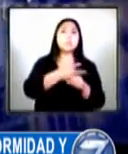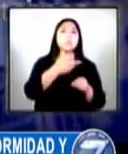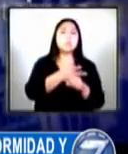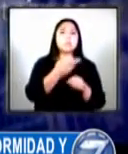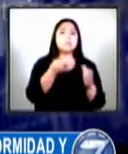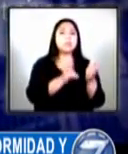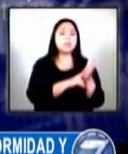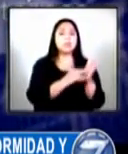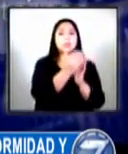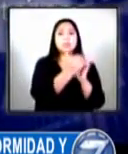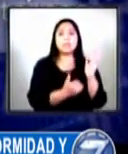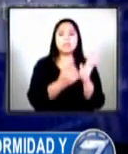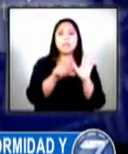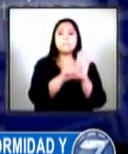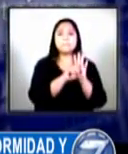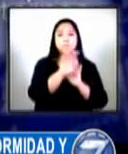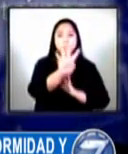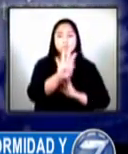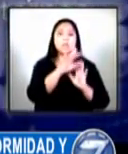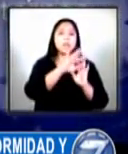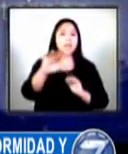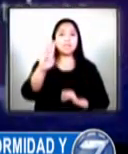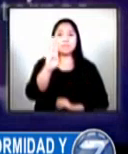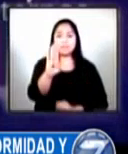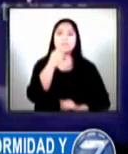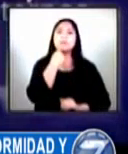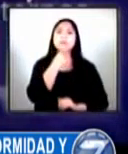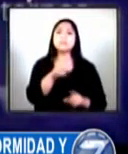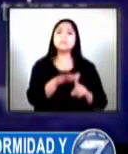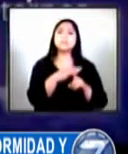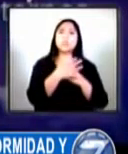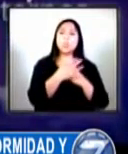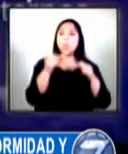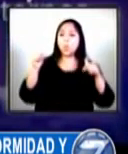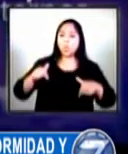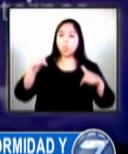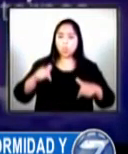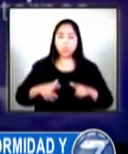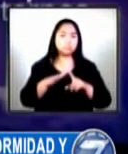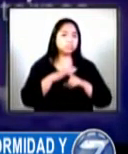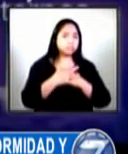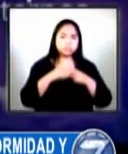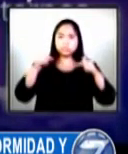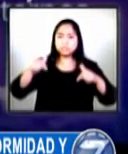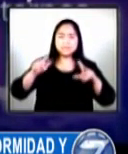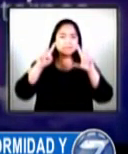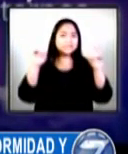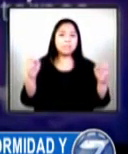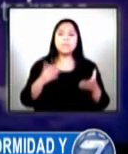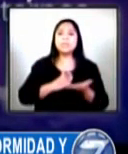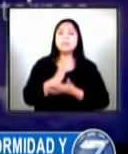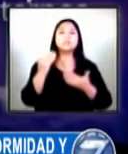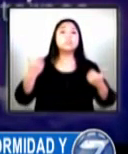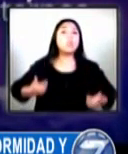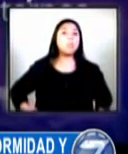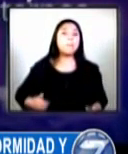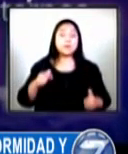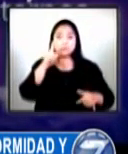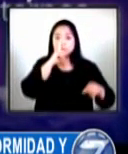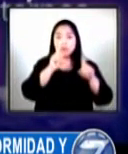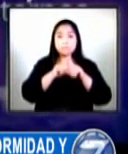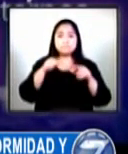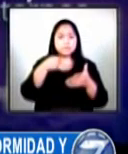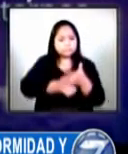4 de la sección B, cuando la situación actual del país en materia de derechos humanos y combate a la